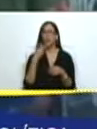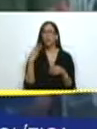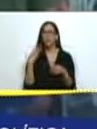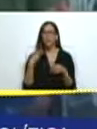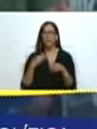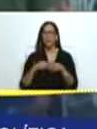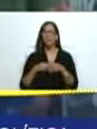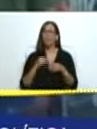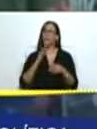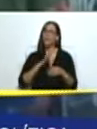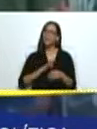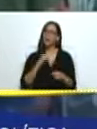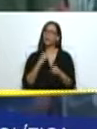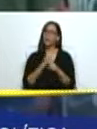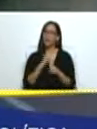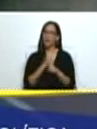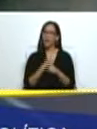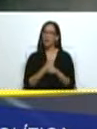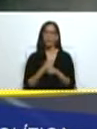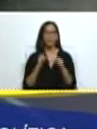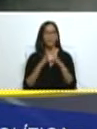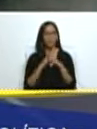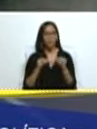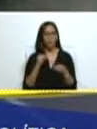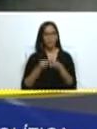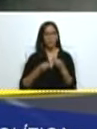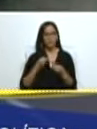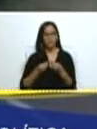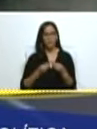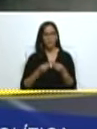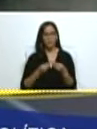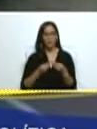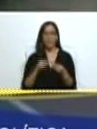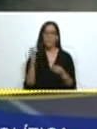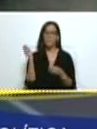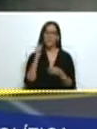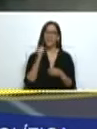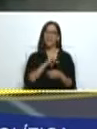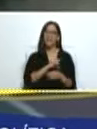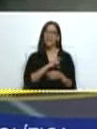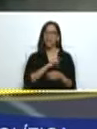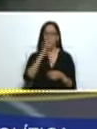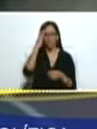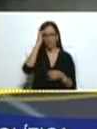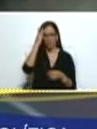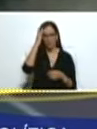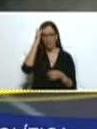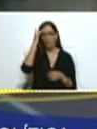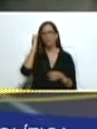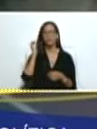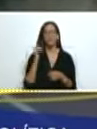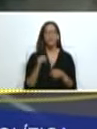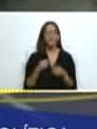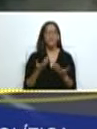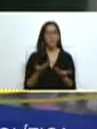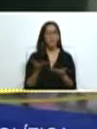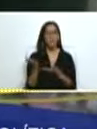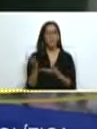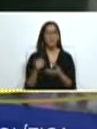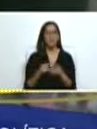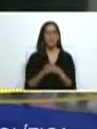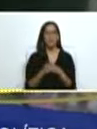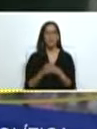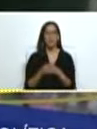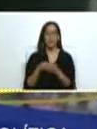orgullosamente hemos estado trabajando en todo lo que ha sido el mes de enero y el mes de febrero. Es por eso que con esa hoja de